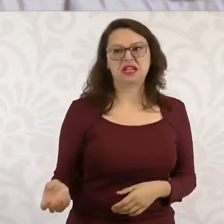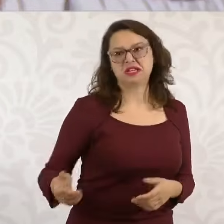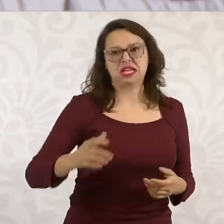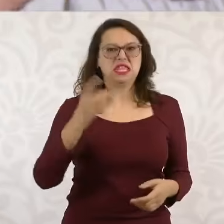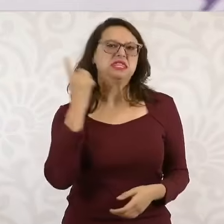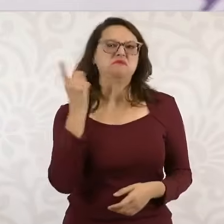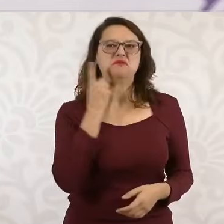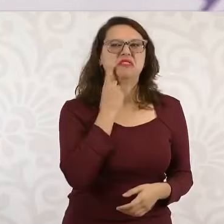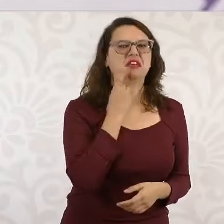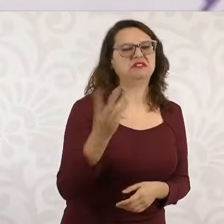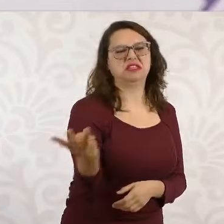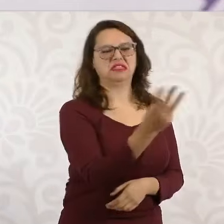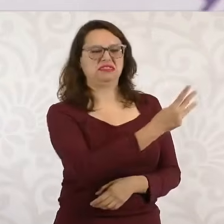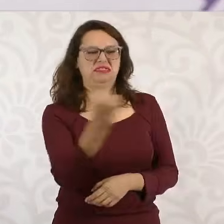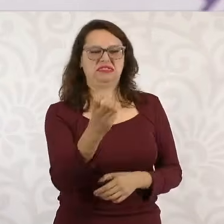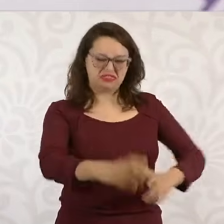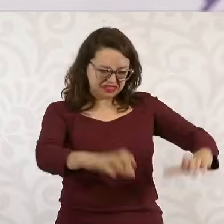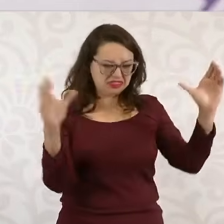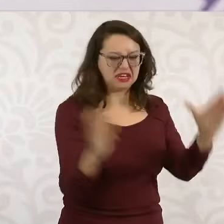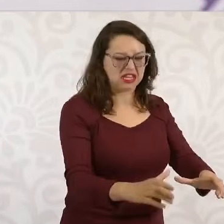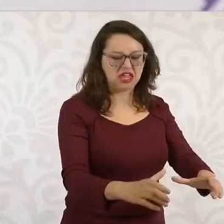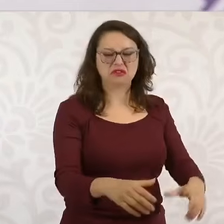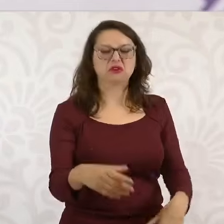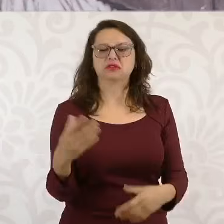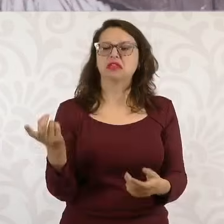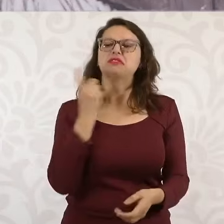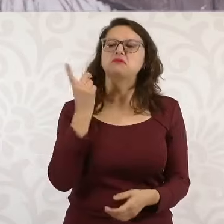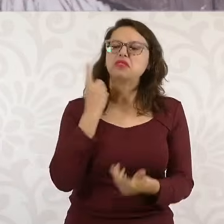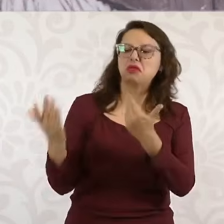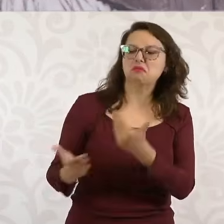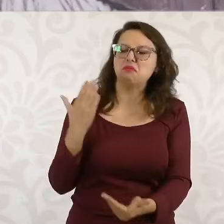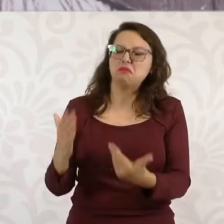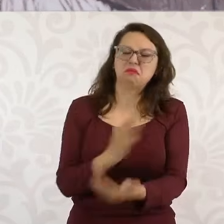diputados nada más, sin representación proporcional. No.